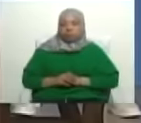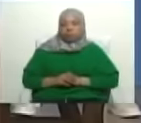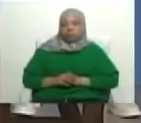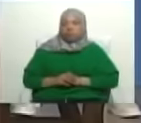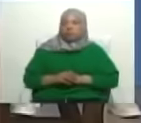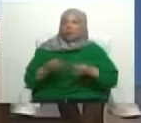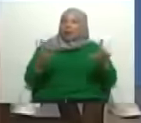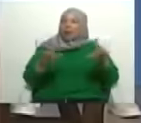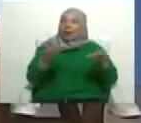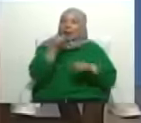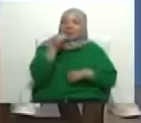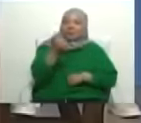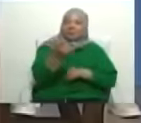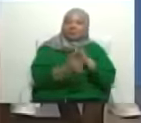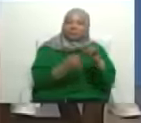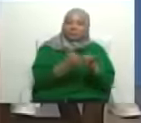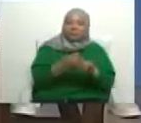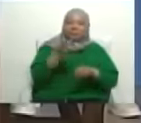invitados.